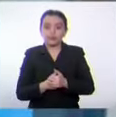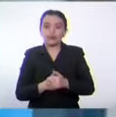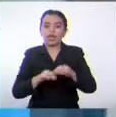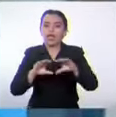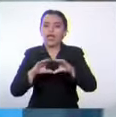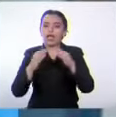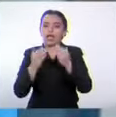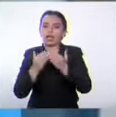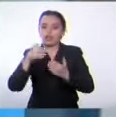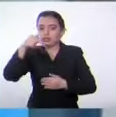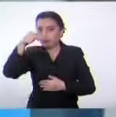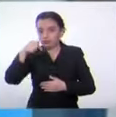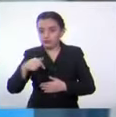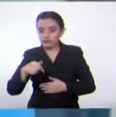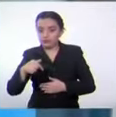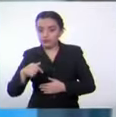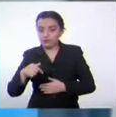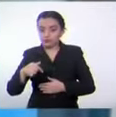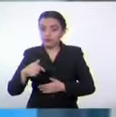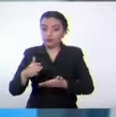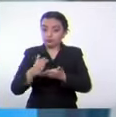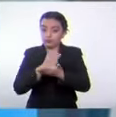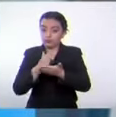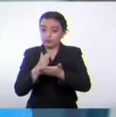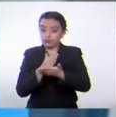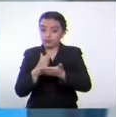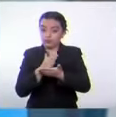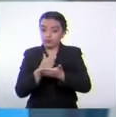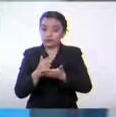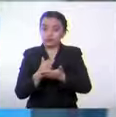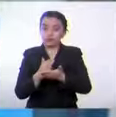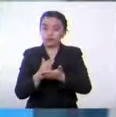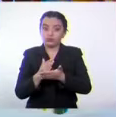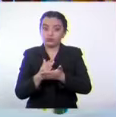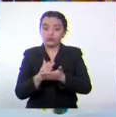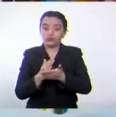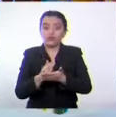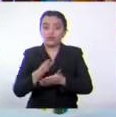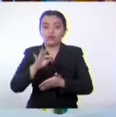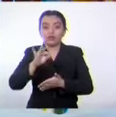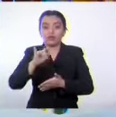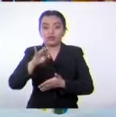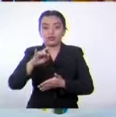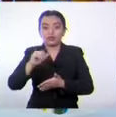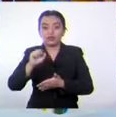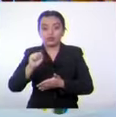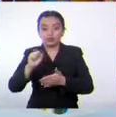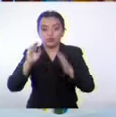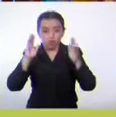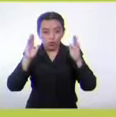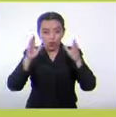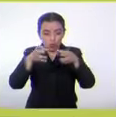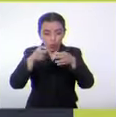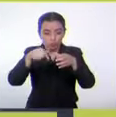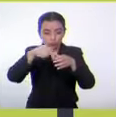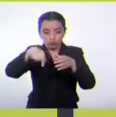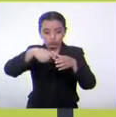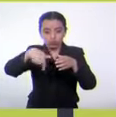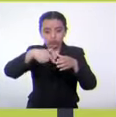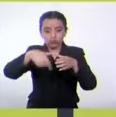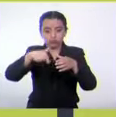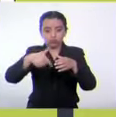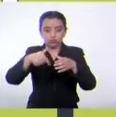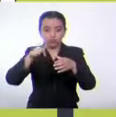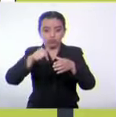estudiamos las unidades físicas de concentración. Iniciamos estudiando el